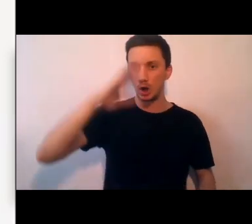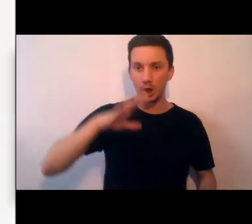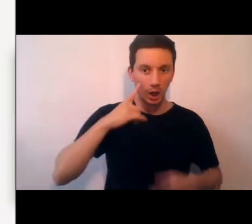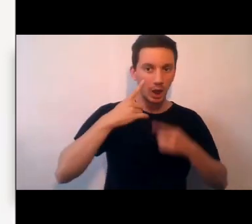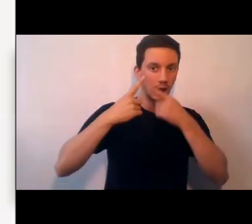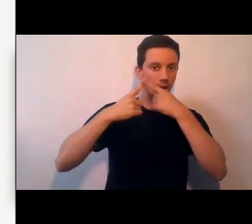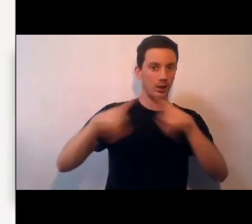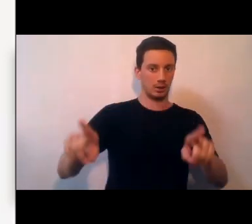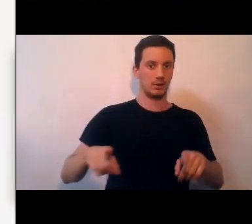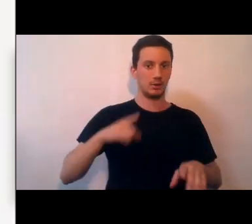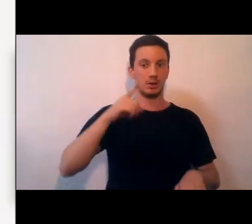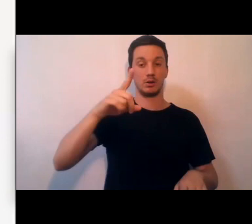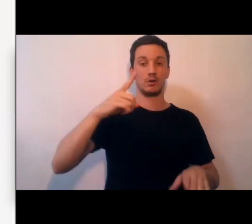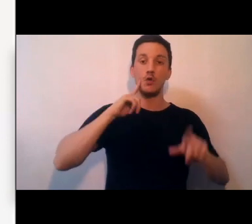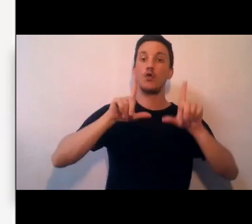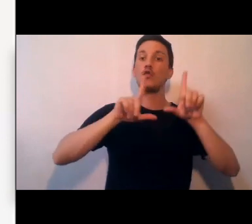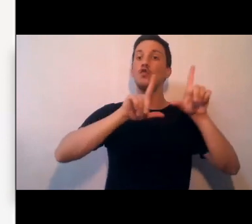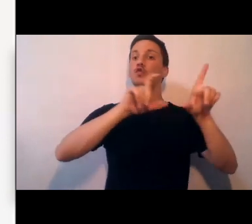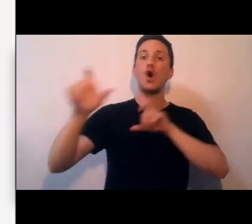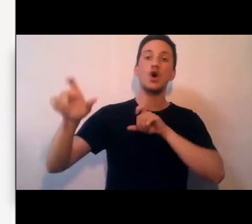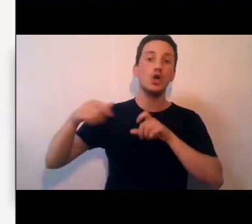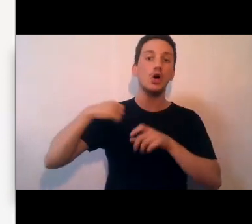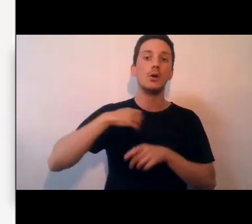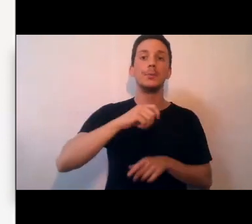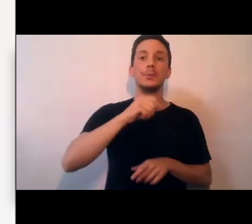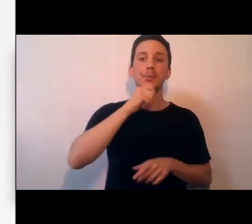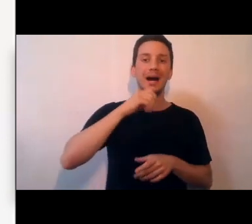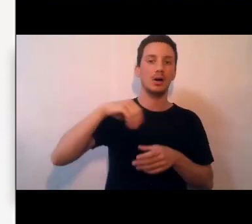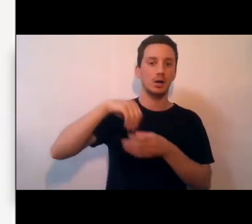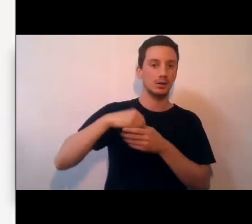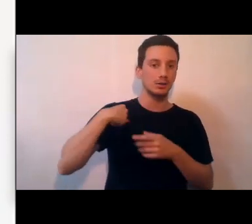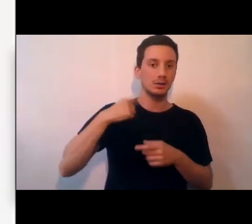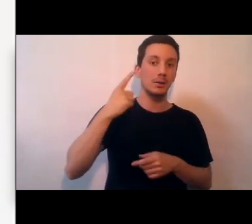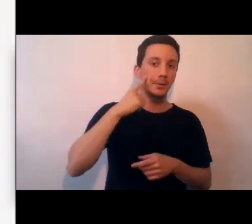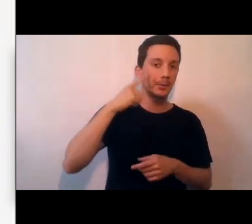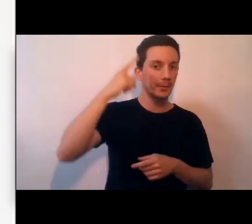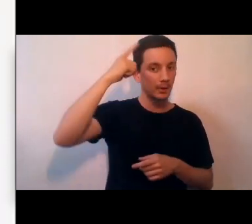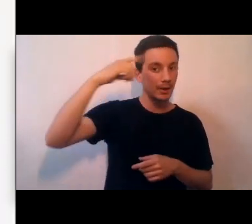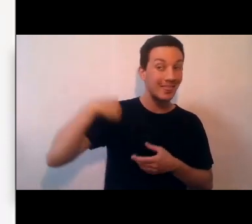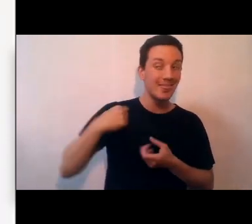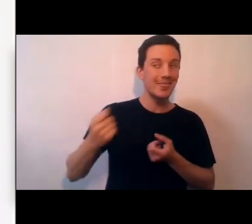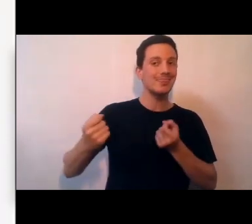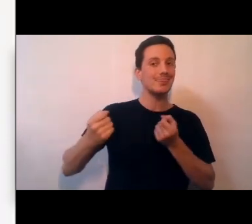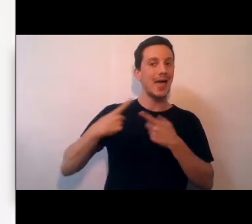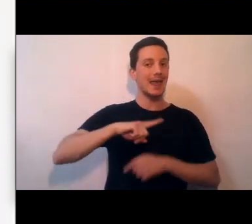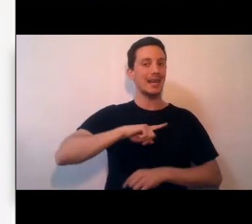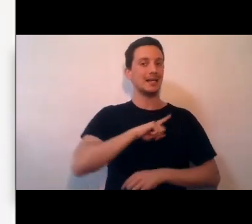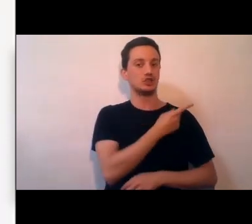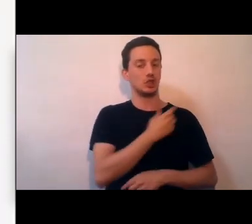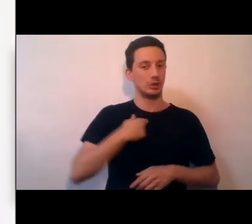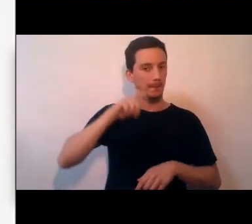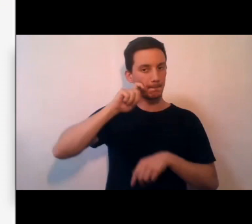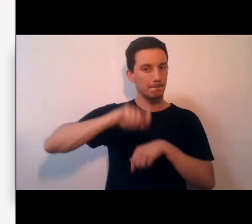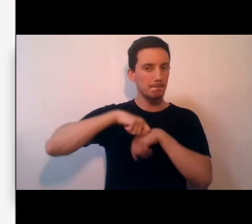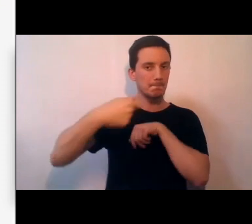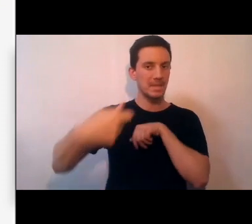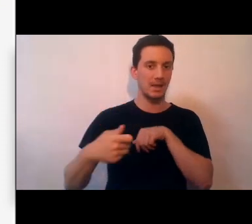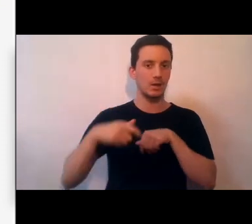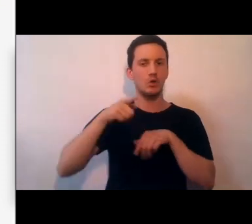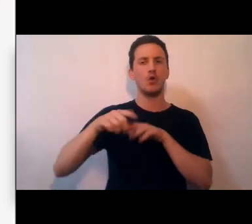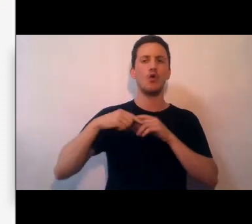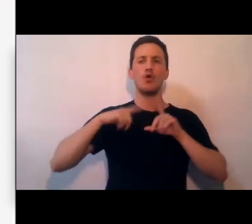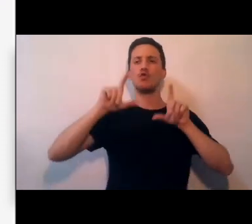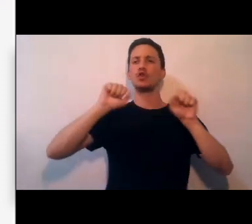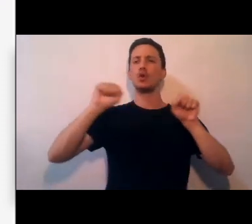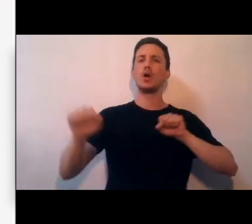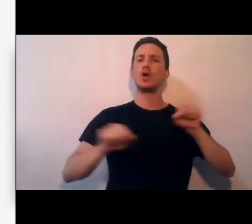el fotoenvejecimiento y las lesiones que genera en la piel. ¿Y cuándo debe iniciarse la fotoprotección?